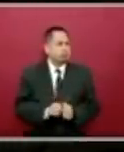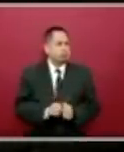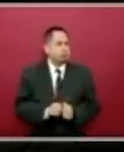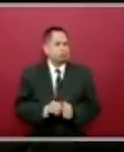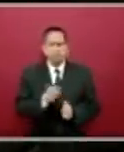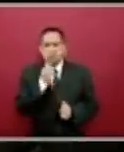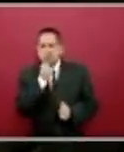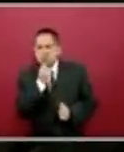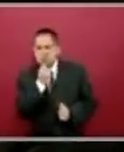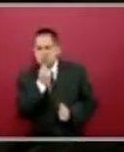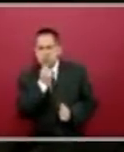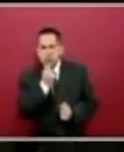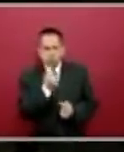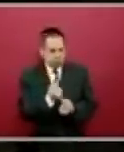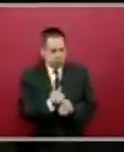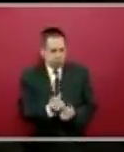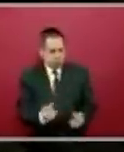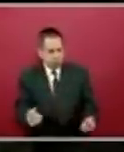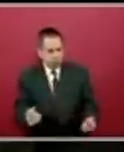niño